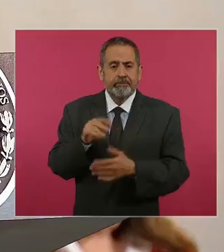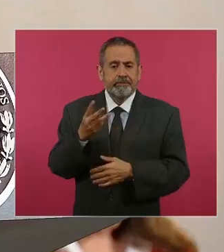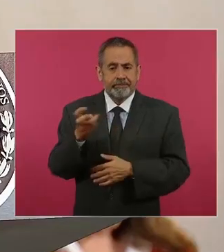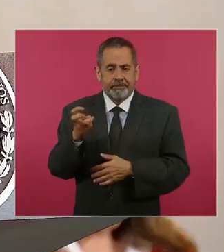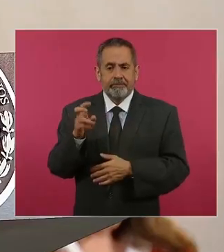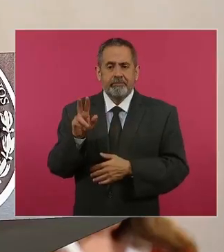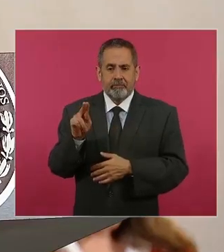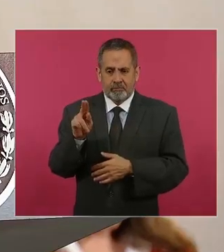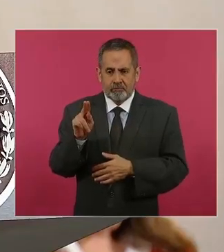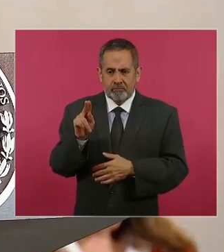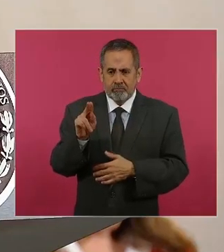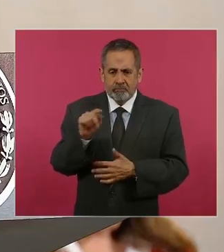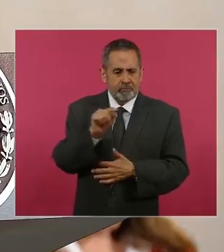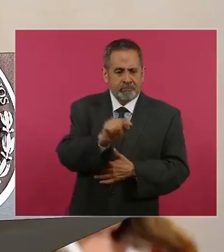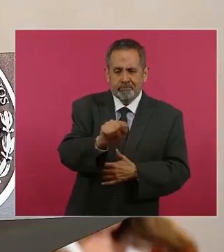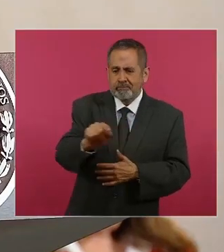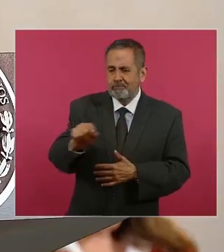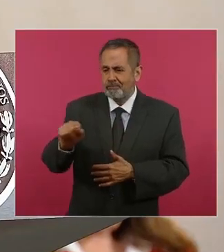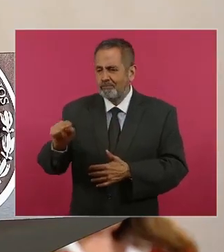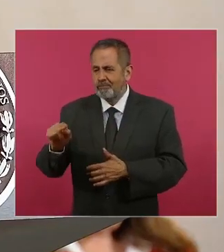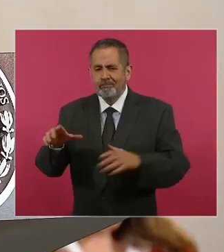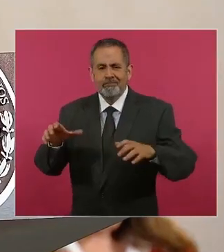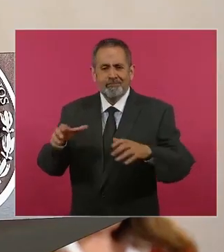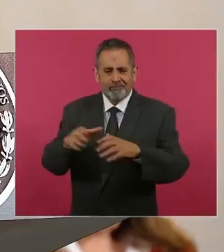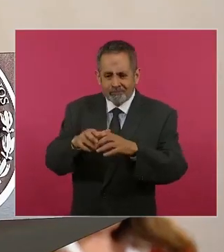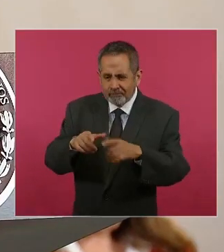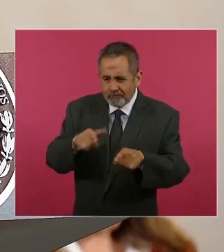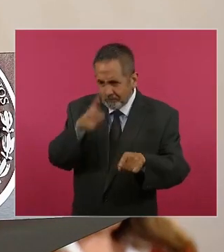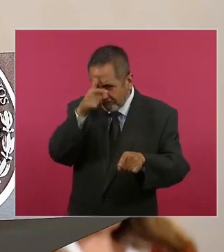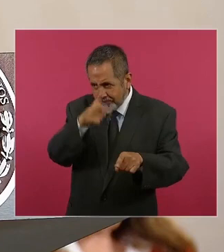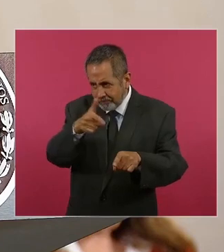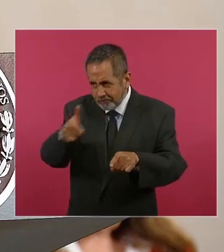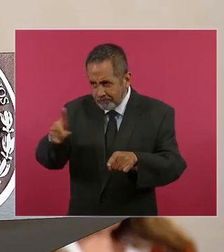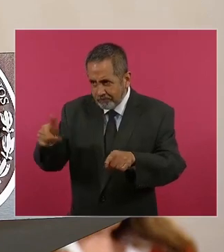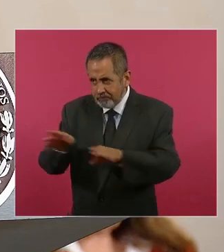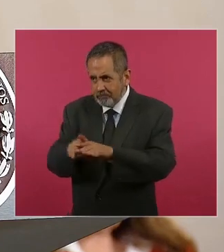35.380 elementos inmuebles que nos llevaron a